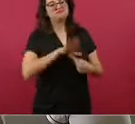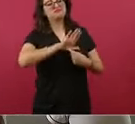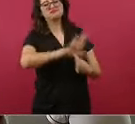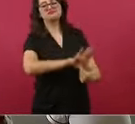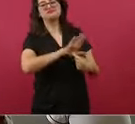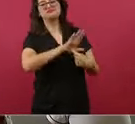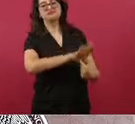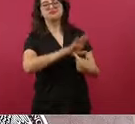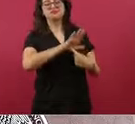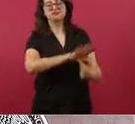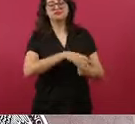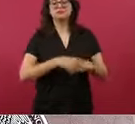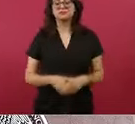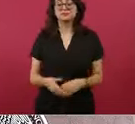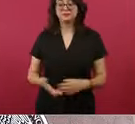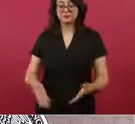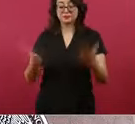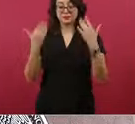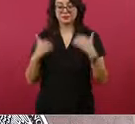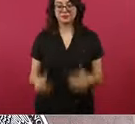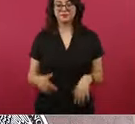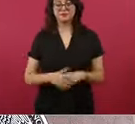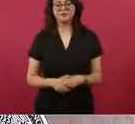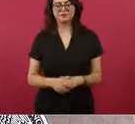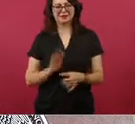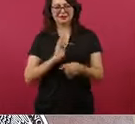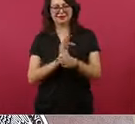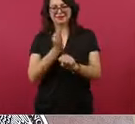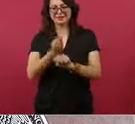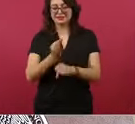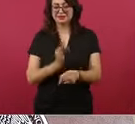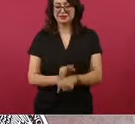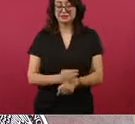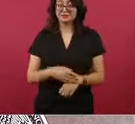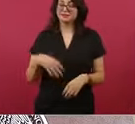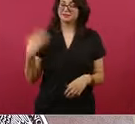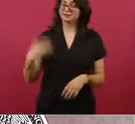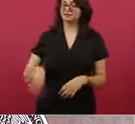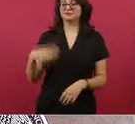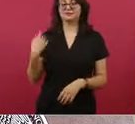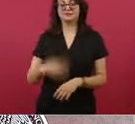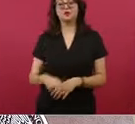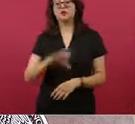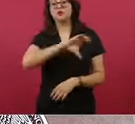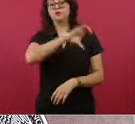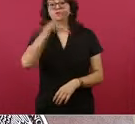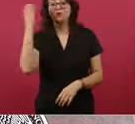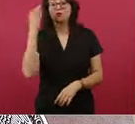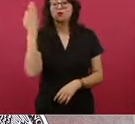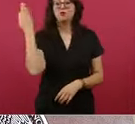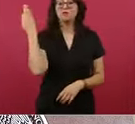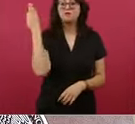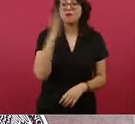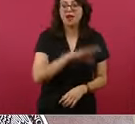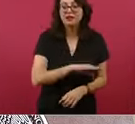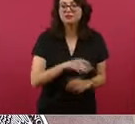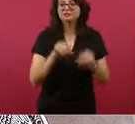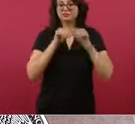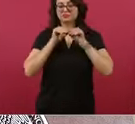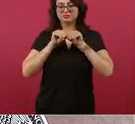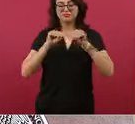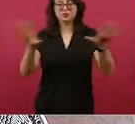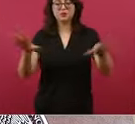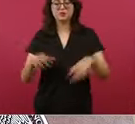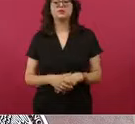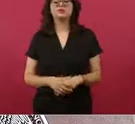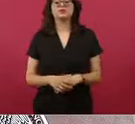anécdota. Foto falsa del presidente López Obrador que circuló en redes sociales. En Twitter y en